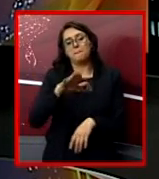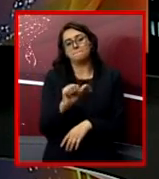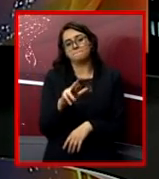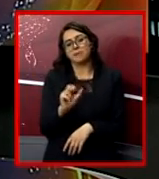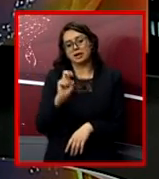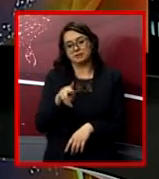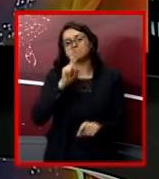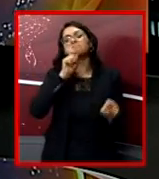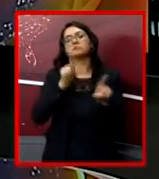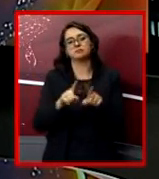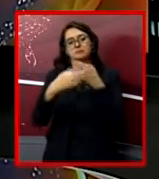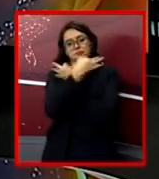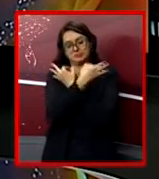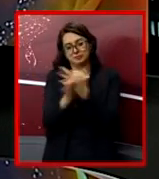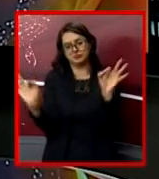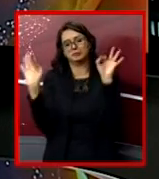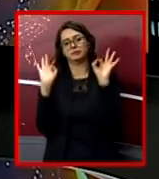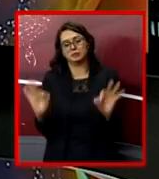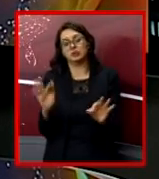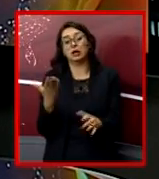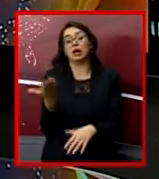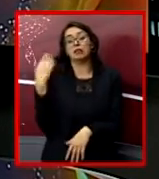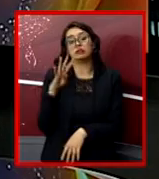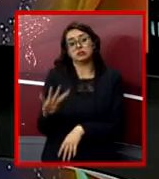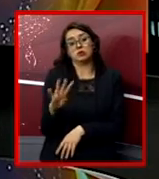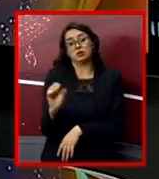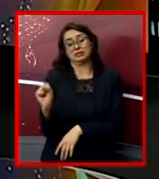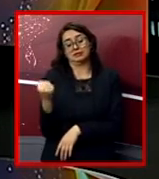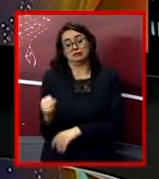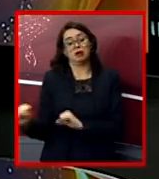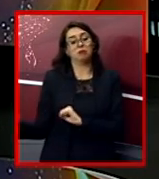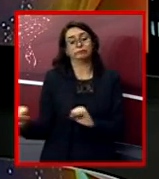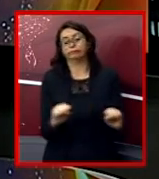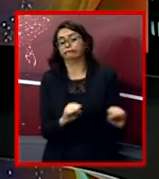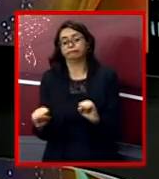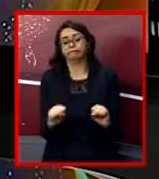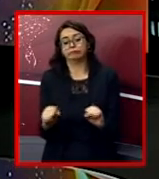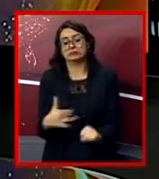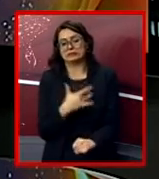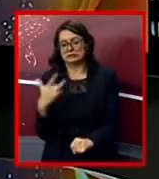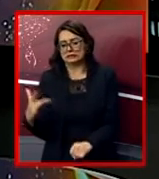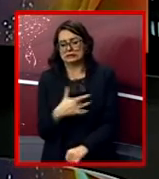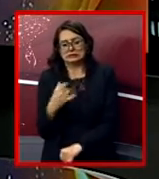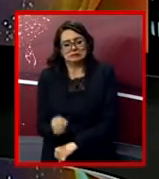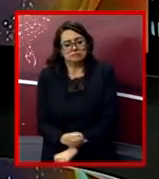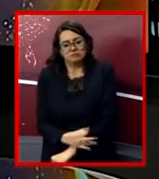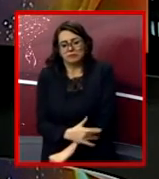emitió un mensaje en donde reconoció que el terremoto del 19 de septiembre cimbró a México.